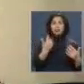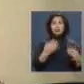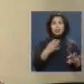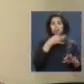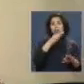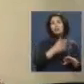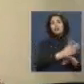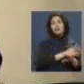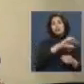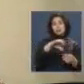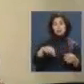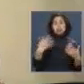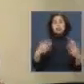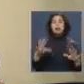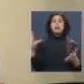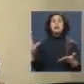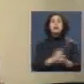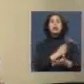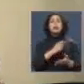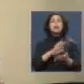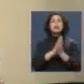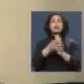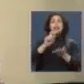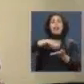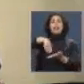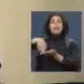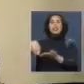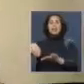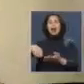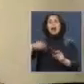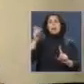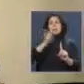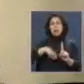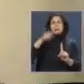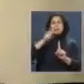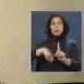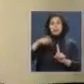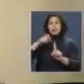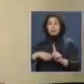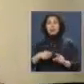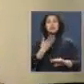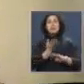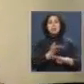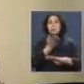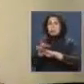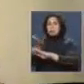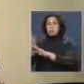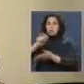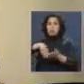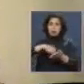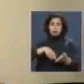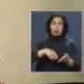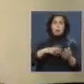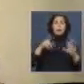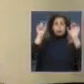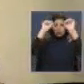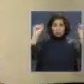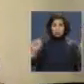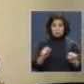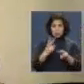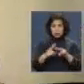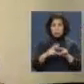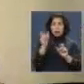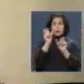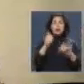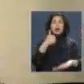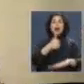hemos recolectado las firmas. Han sido meses, a veces más, a veces menos, pero lo hemos recolectado. Sin embargo, el sistema está diseñado para que los